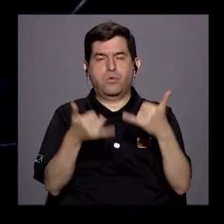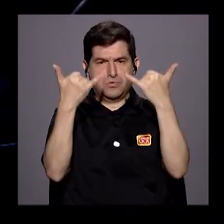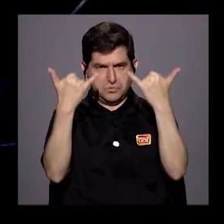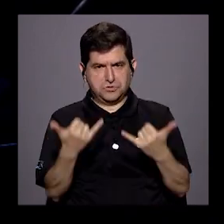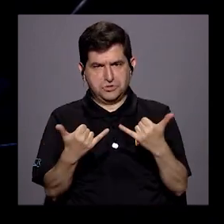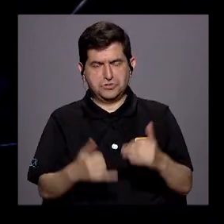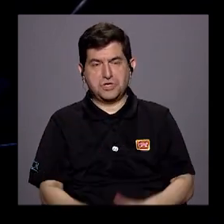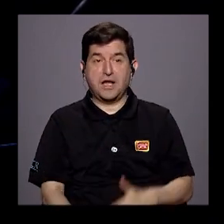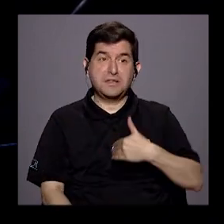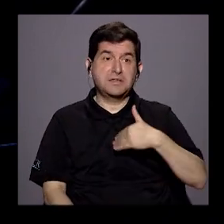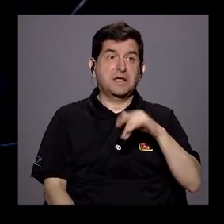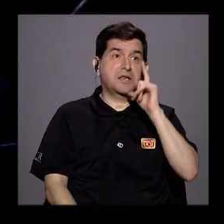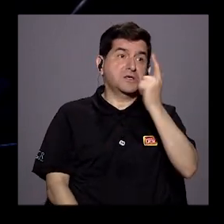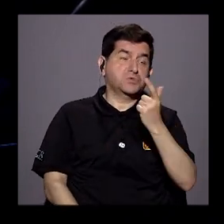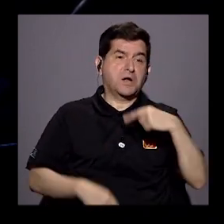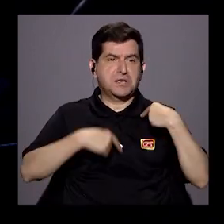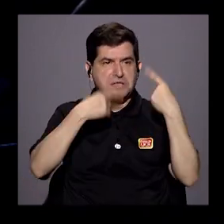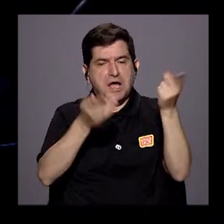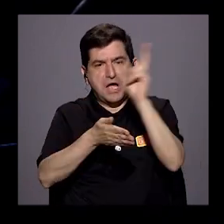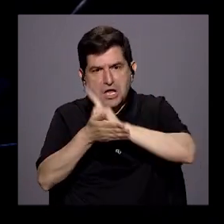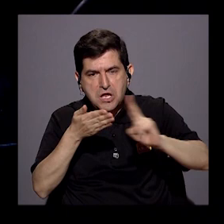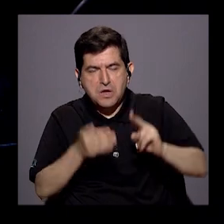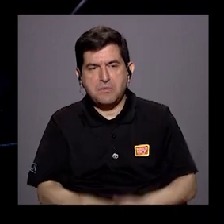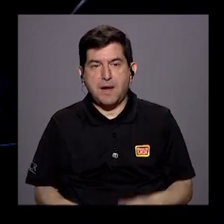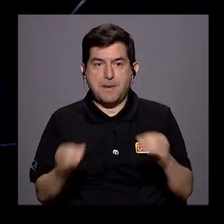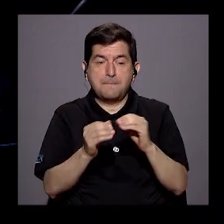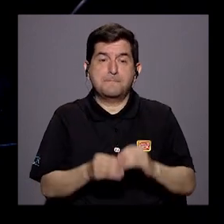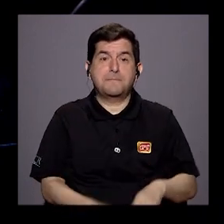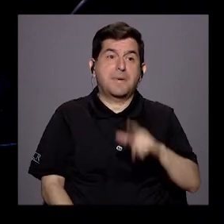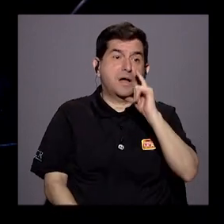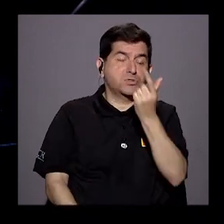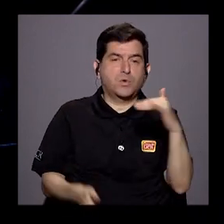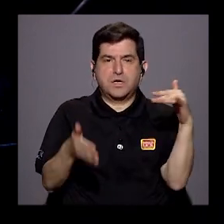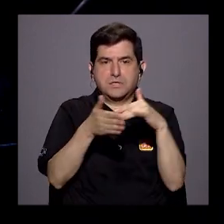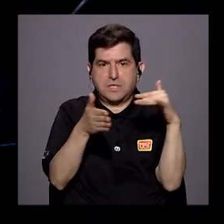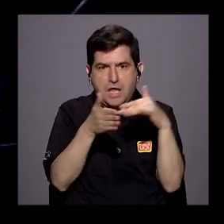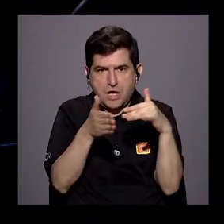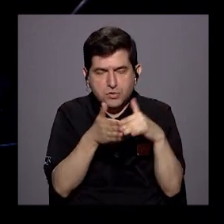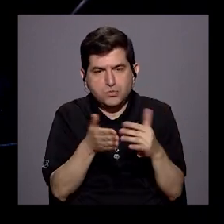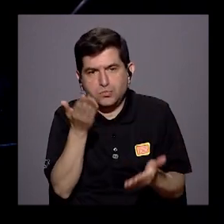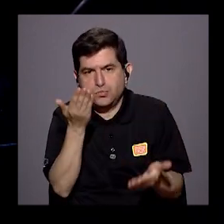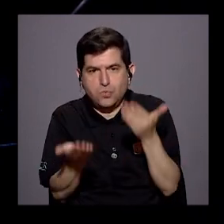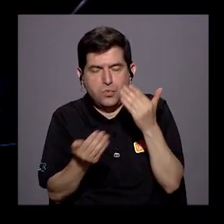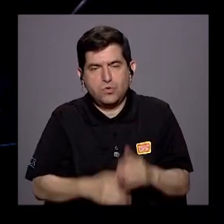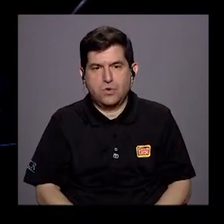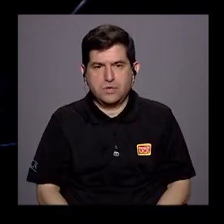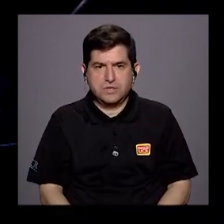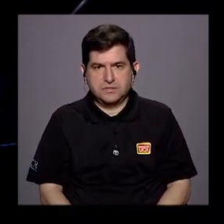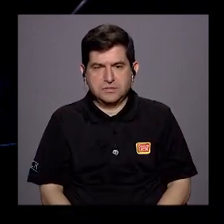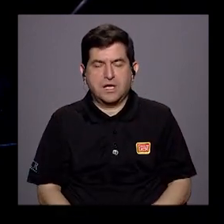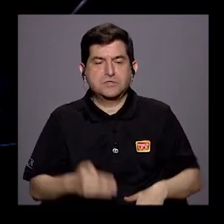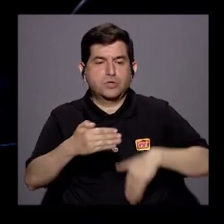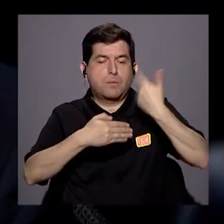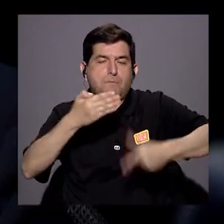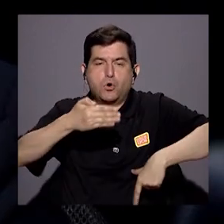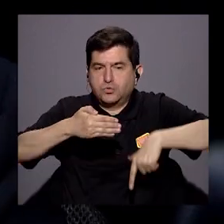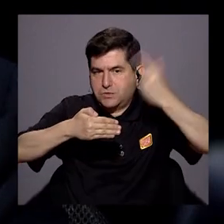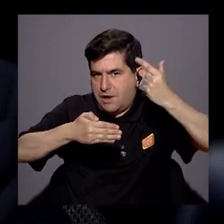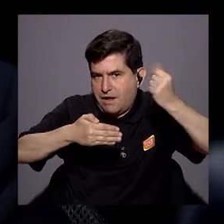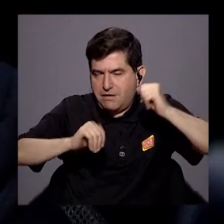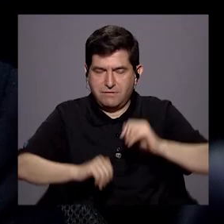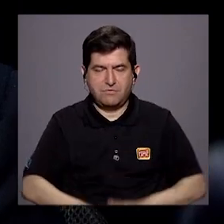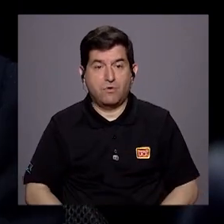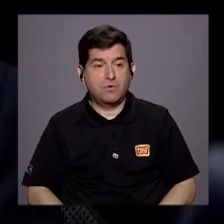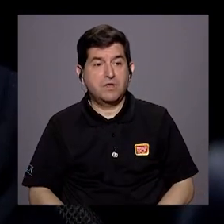y tenía su vértigo a la universidad si tenía todavía más suerte es algún estudio de posgrado y